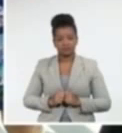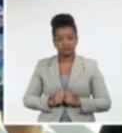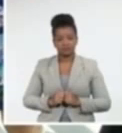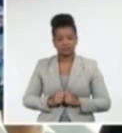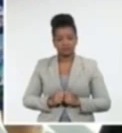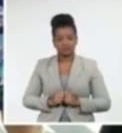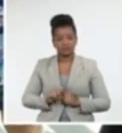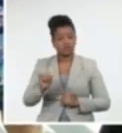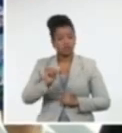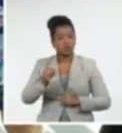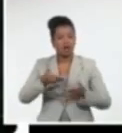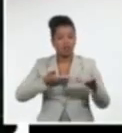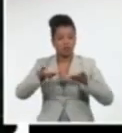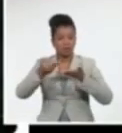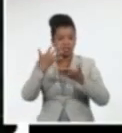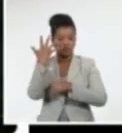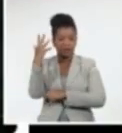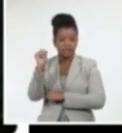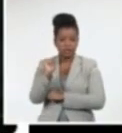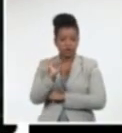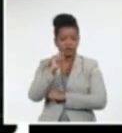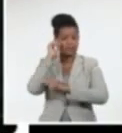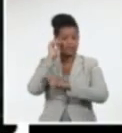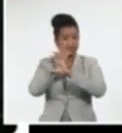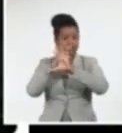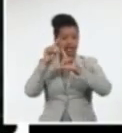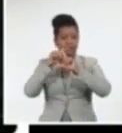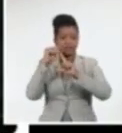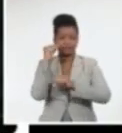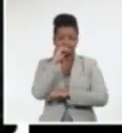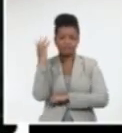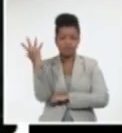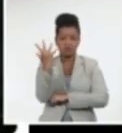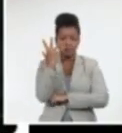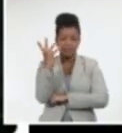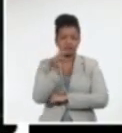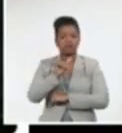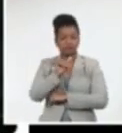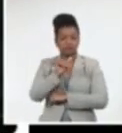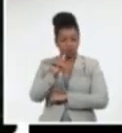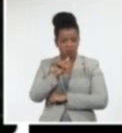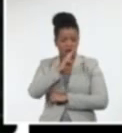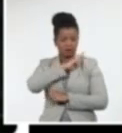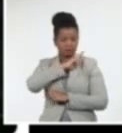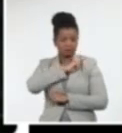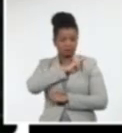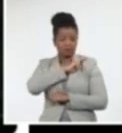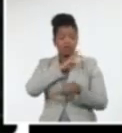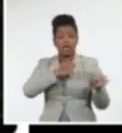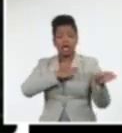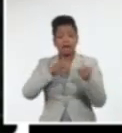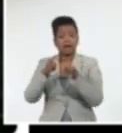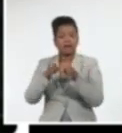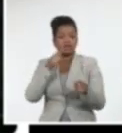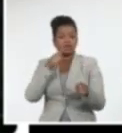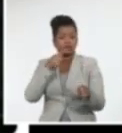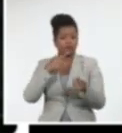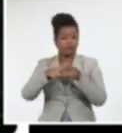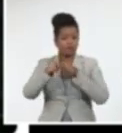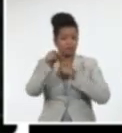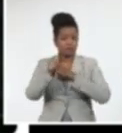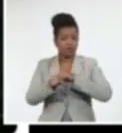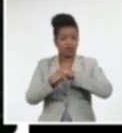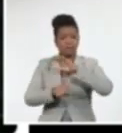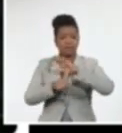Malmierca Díaz, y de Ciencia, Tecnología y Medio Ambiente, Elba Rosa Pérez Montoya, además de Eduardo Martínez, presidente de